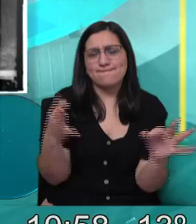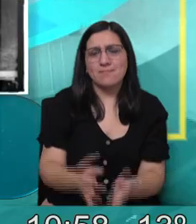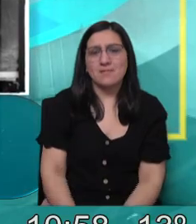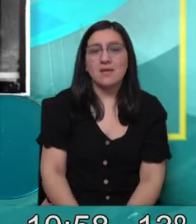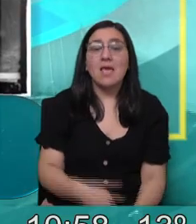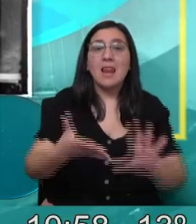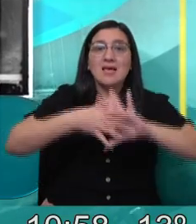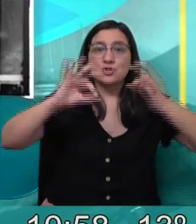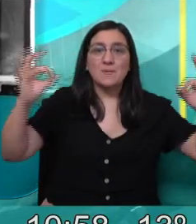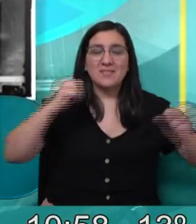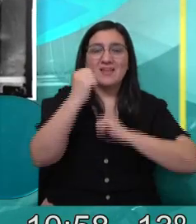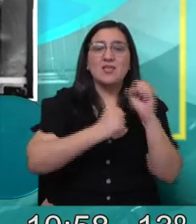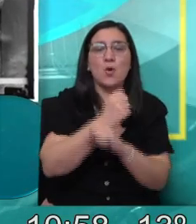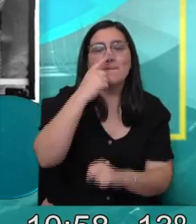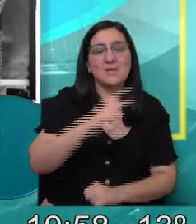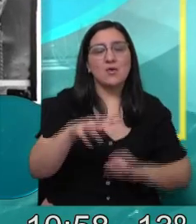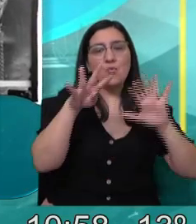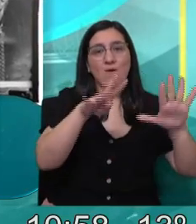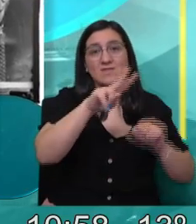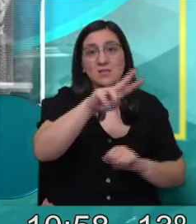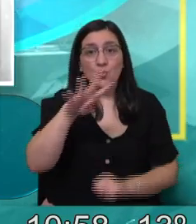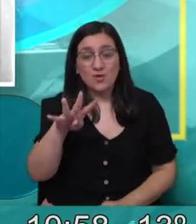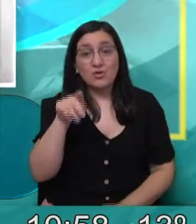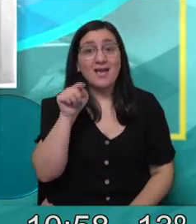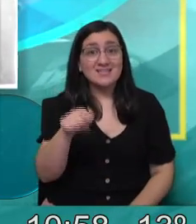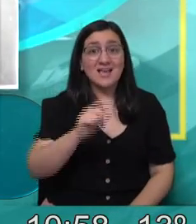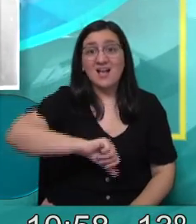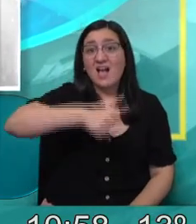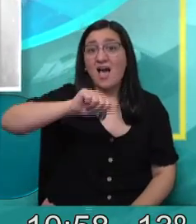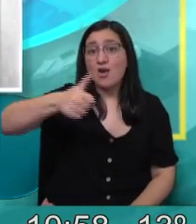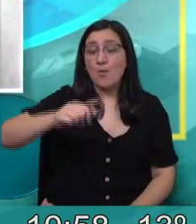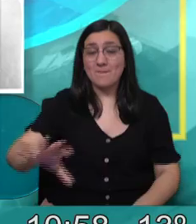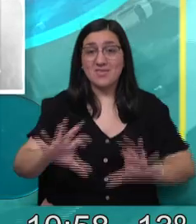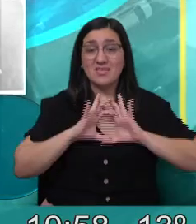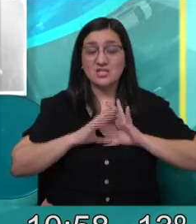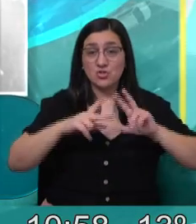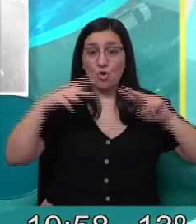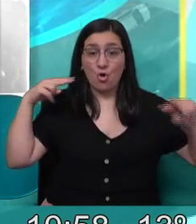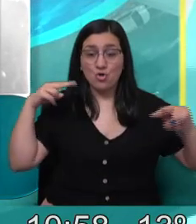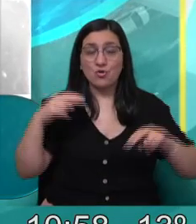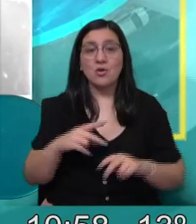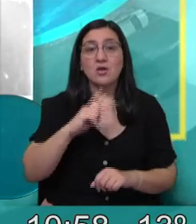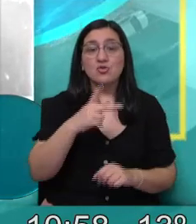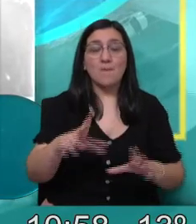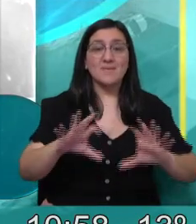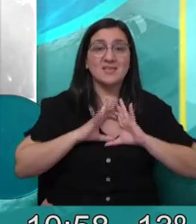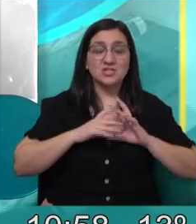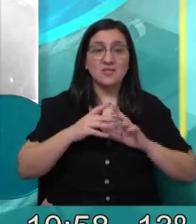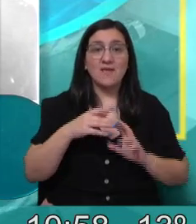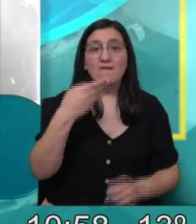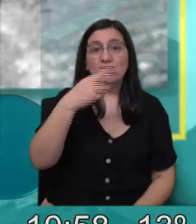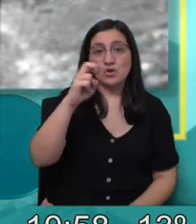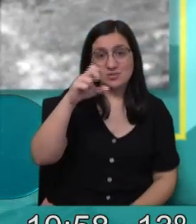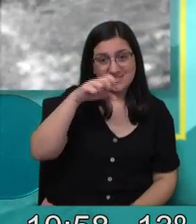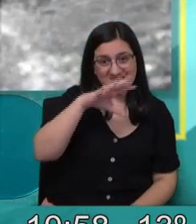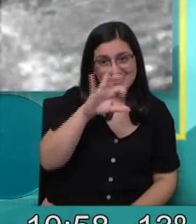las Olimpiadas del año 1924, Gertrude ganó medalla de oro en prueba de relevos y 2 medallas de bronce en estilo